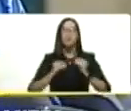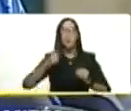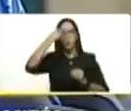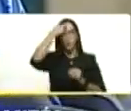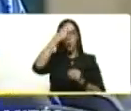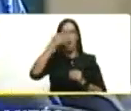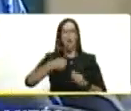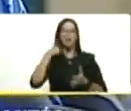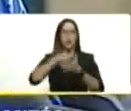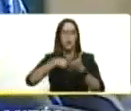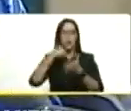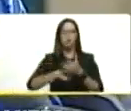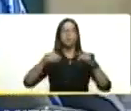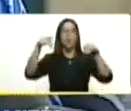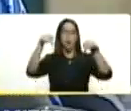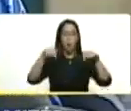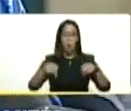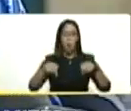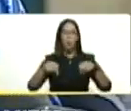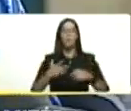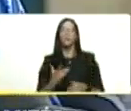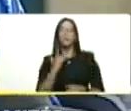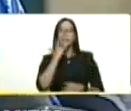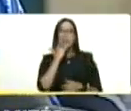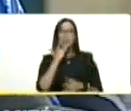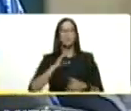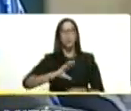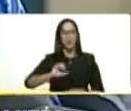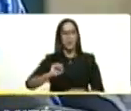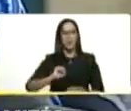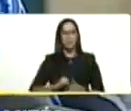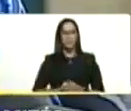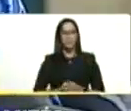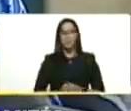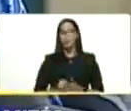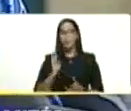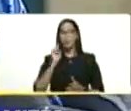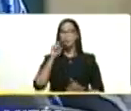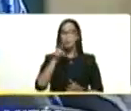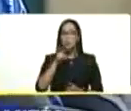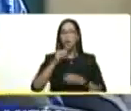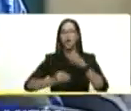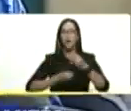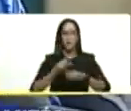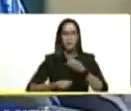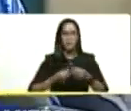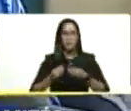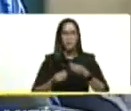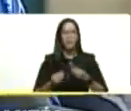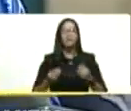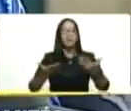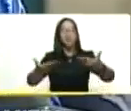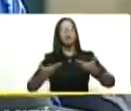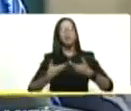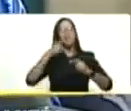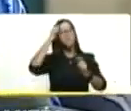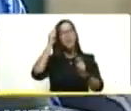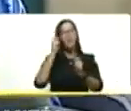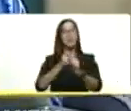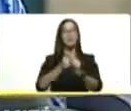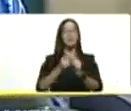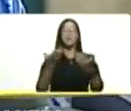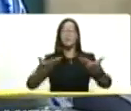que luchan hoy por su dignidad y su soberanía. Lo que usted ha hecho nos da esperanza,